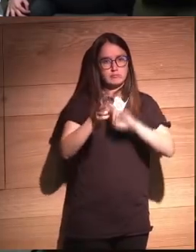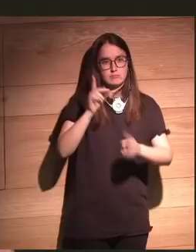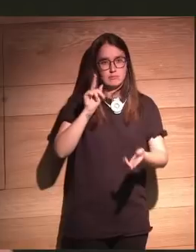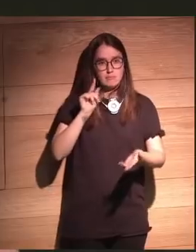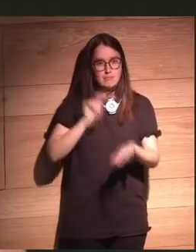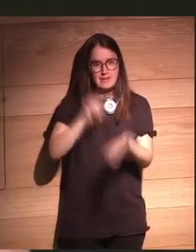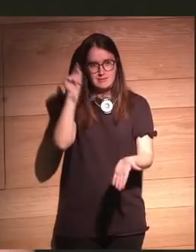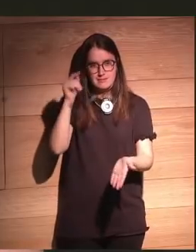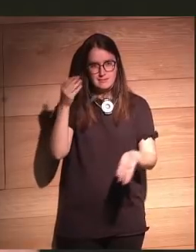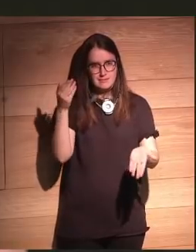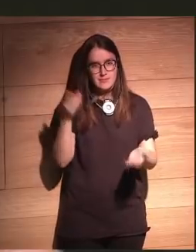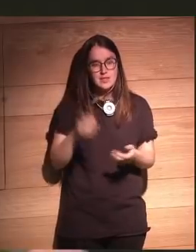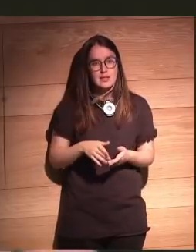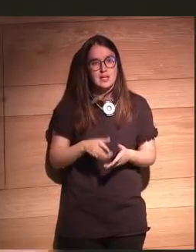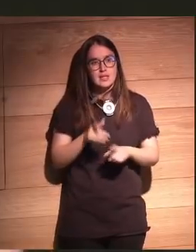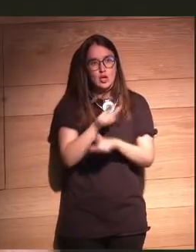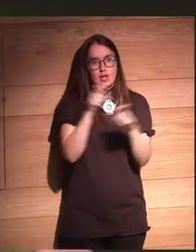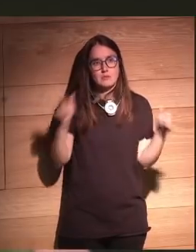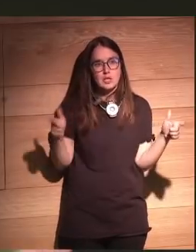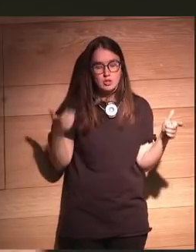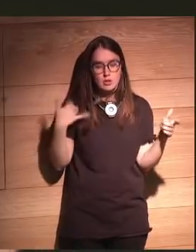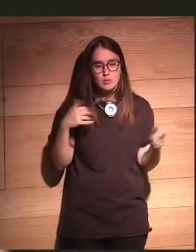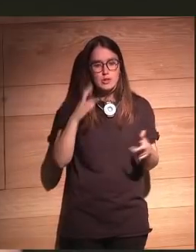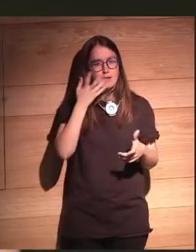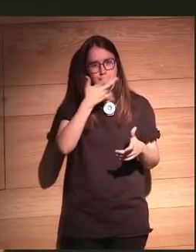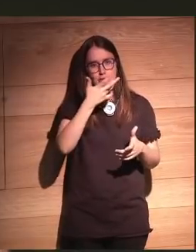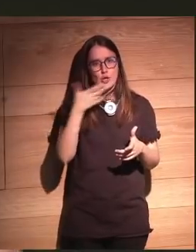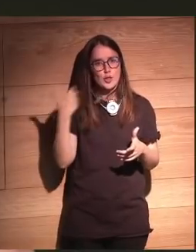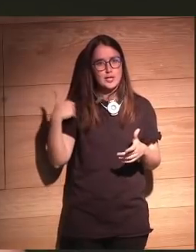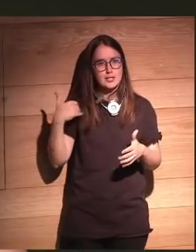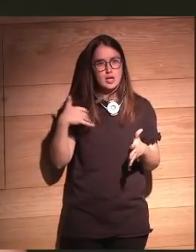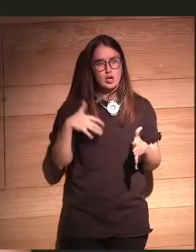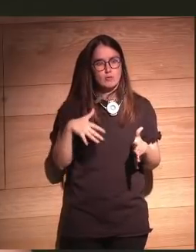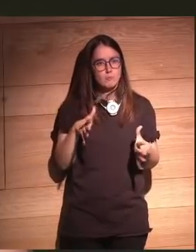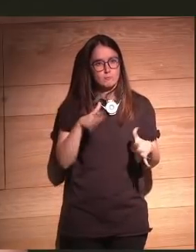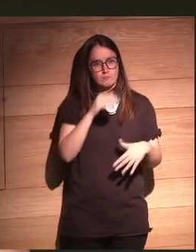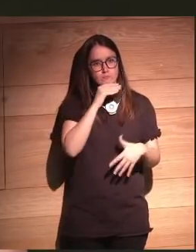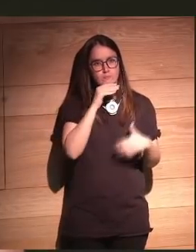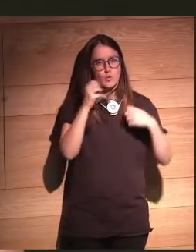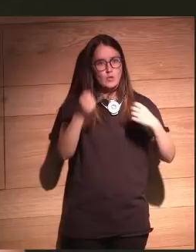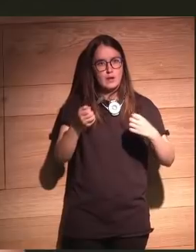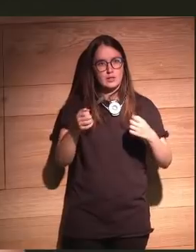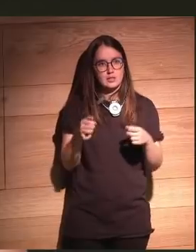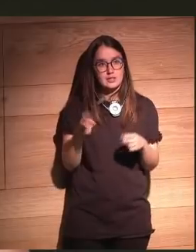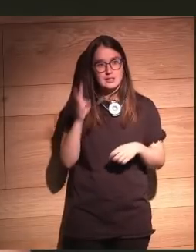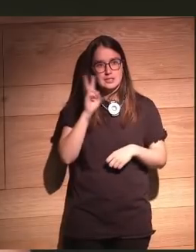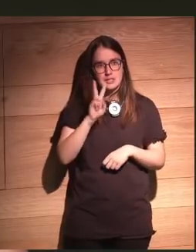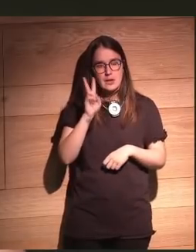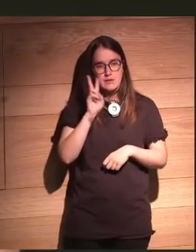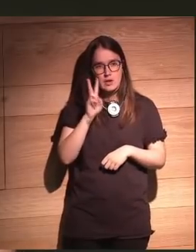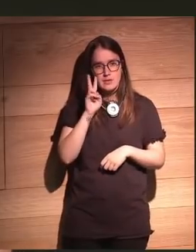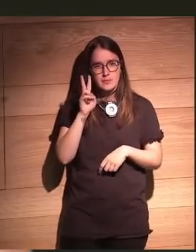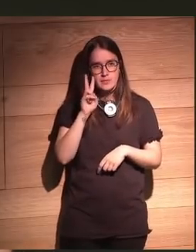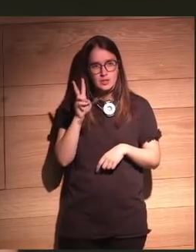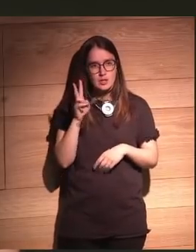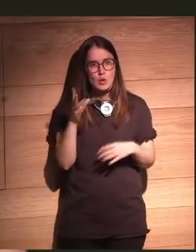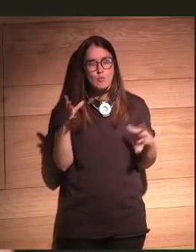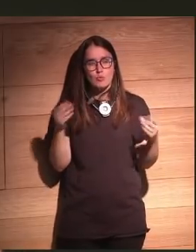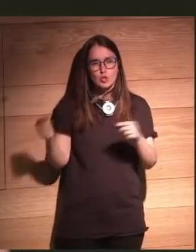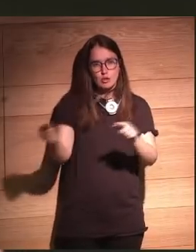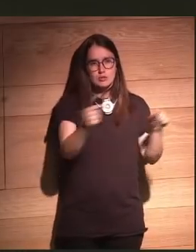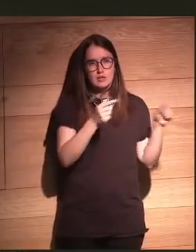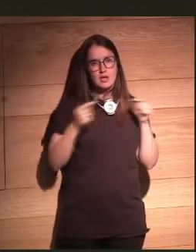anterior, ¿no? Y ya la población común, esto ya lo hemos visto, y una gran indignación. De hecho, se ve... hay muchos